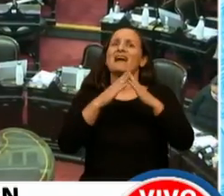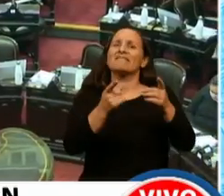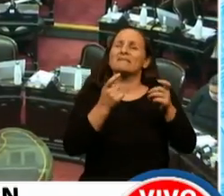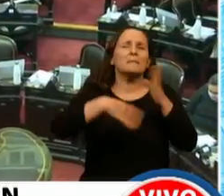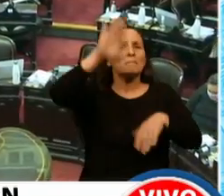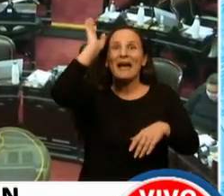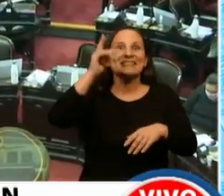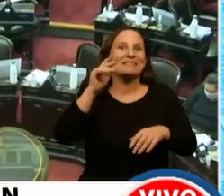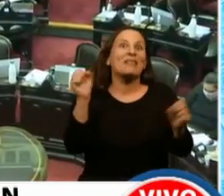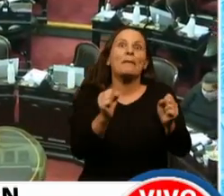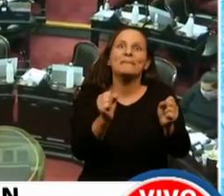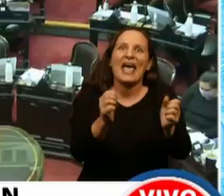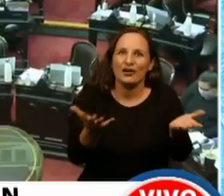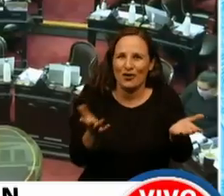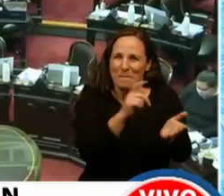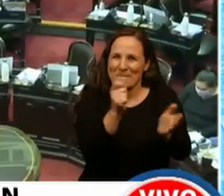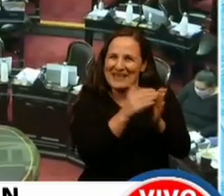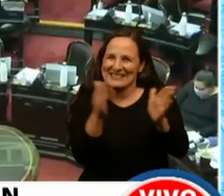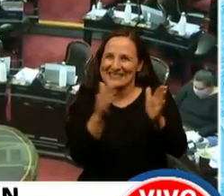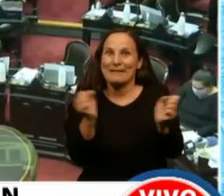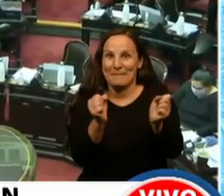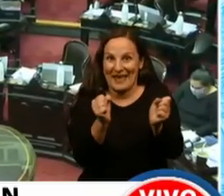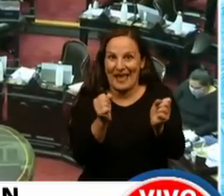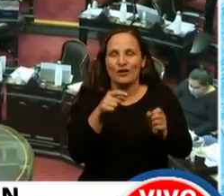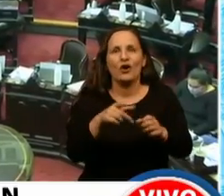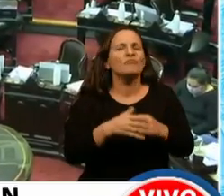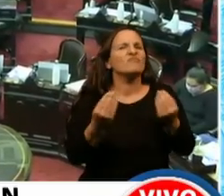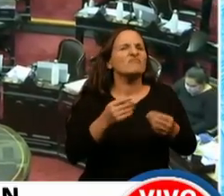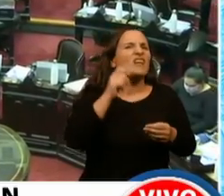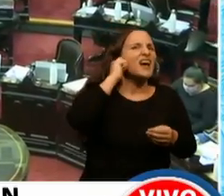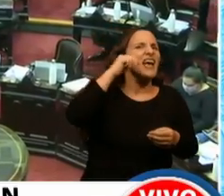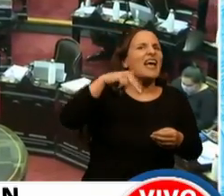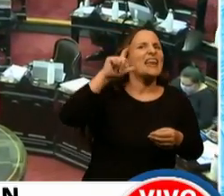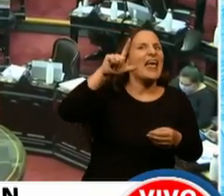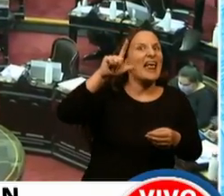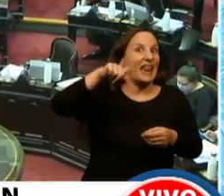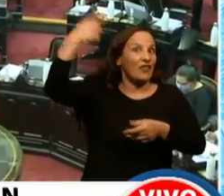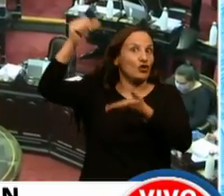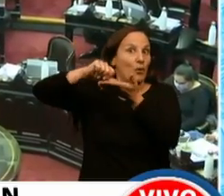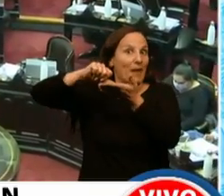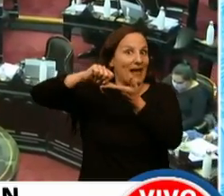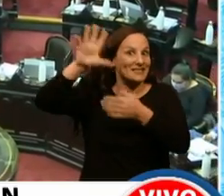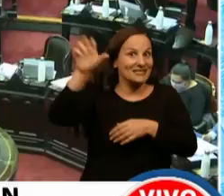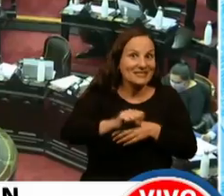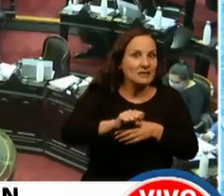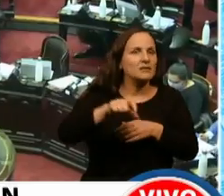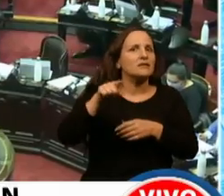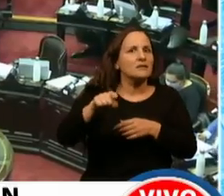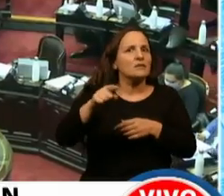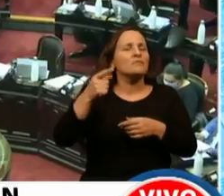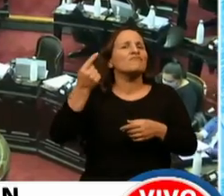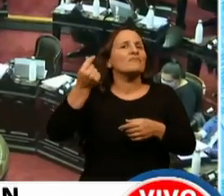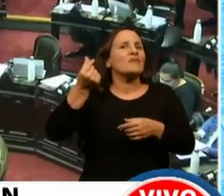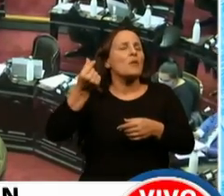invierno esta demanda adicional es abastecida con gené y el importado que tiene un costo que no es